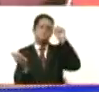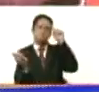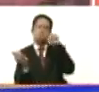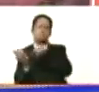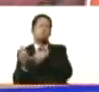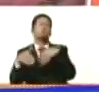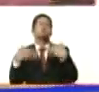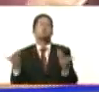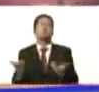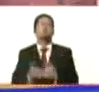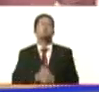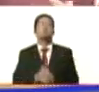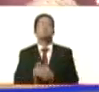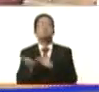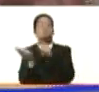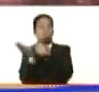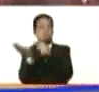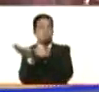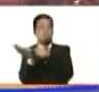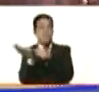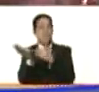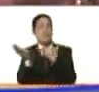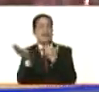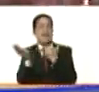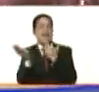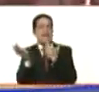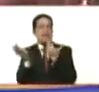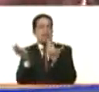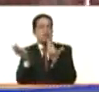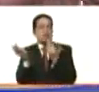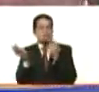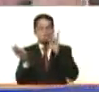a eso llamamos dignidad.